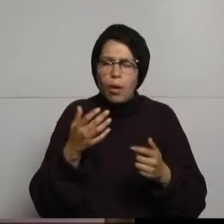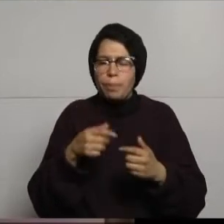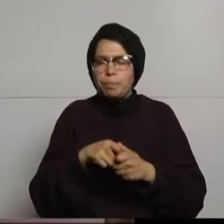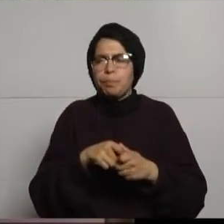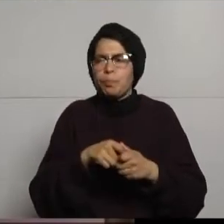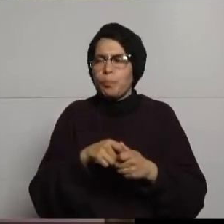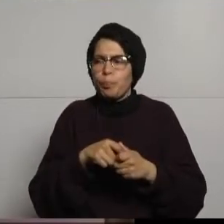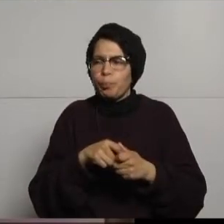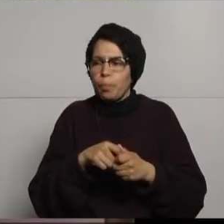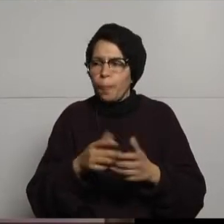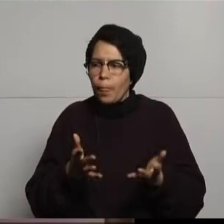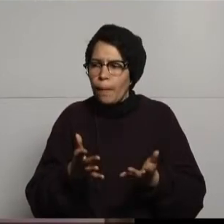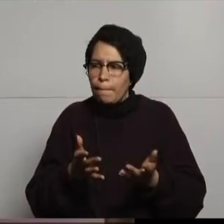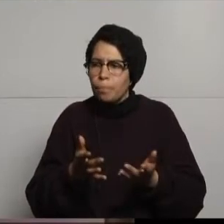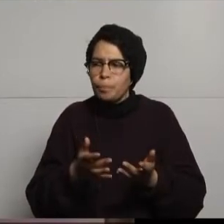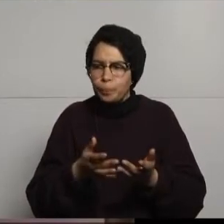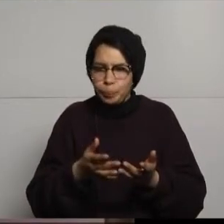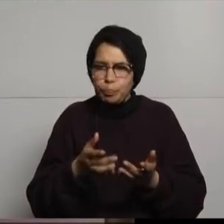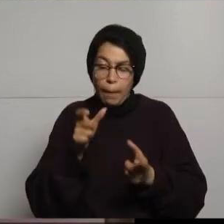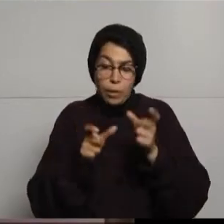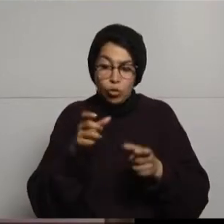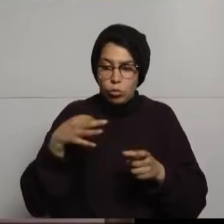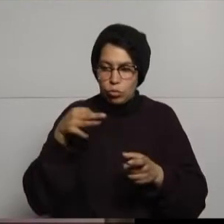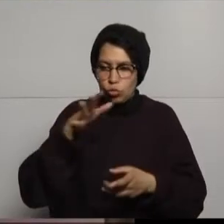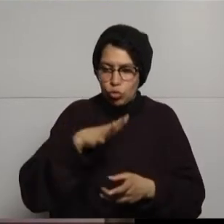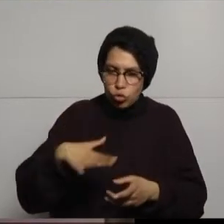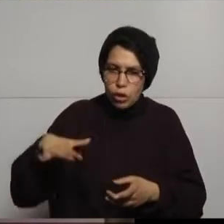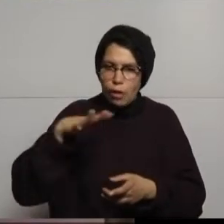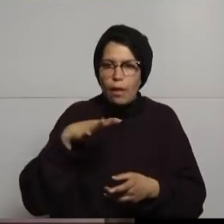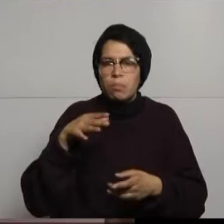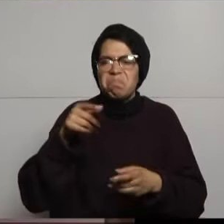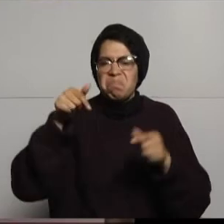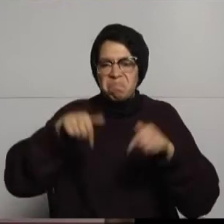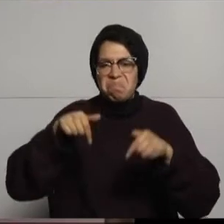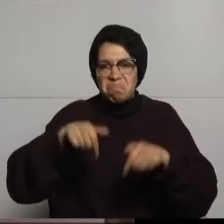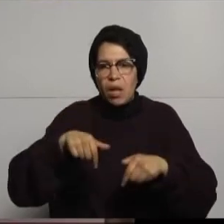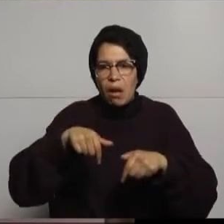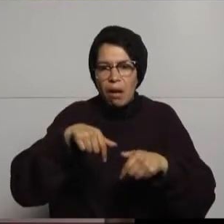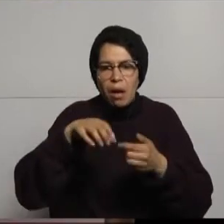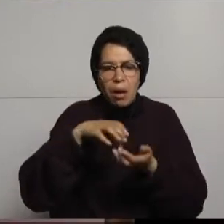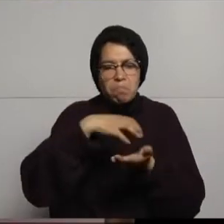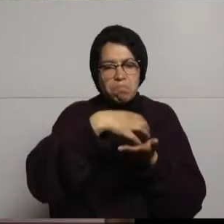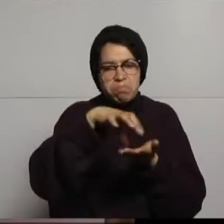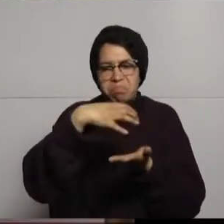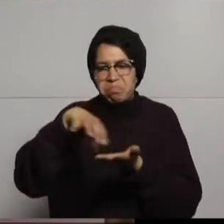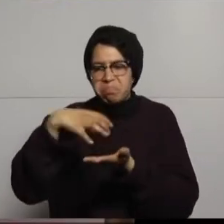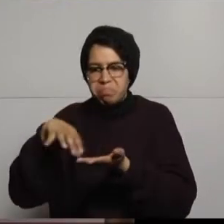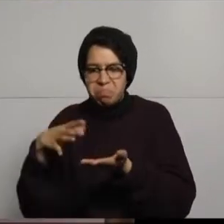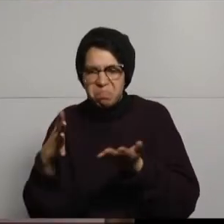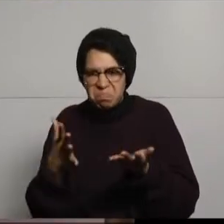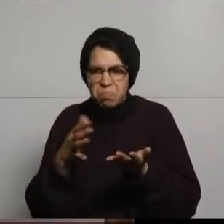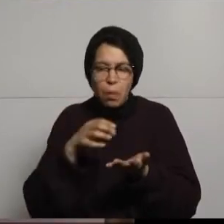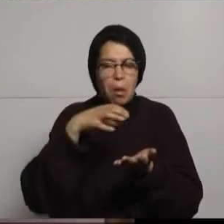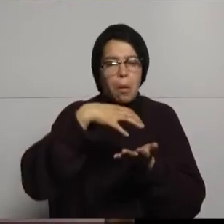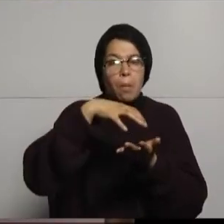tecnología verde, se creó el distrito de tecnología en 4 barrios. Ese barrio donde está el edificio y